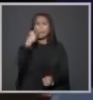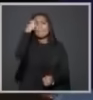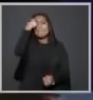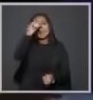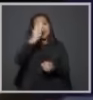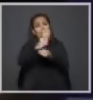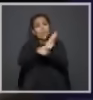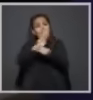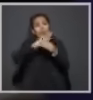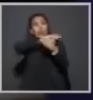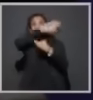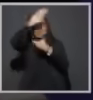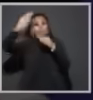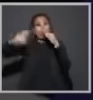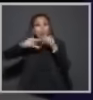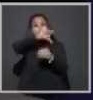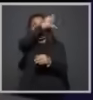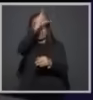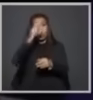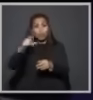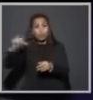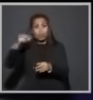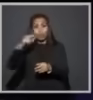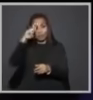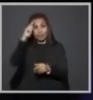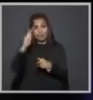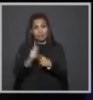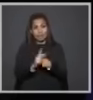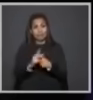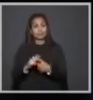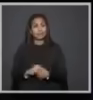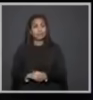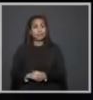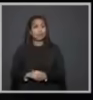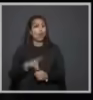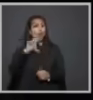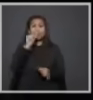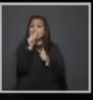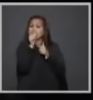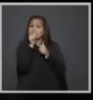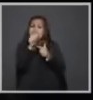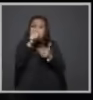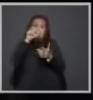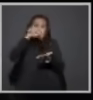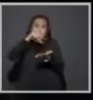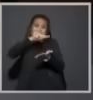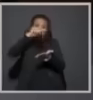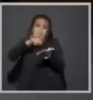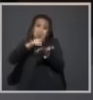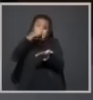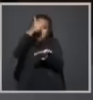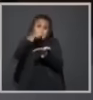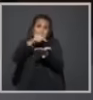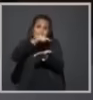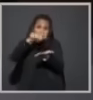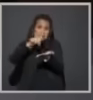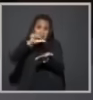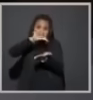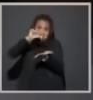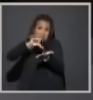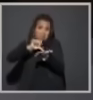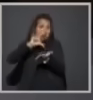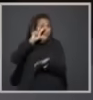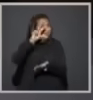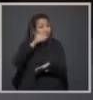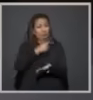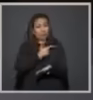el país, no seguir con la centralización. Ok, tienes un programa